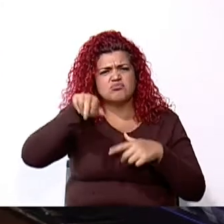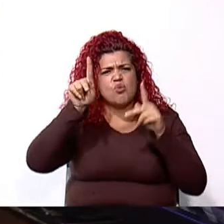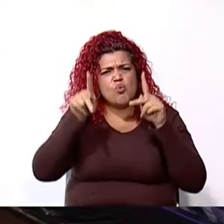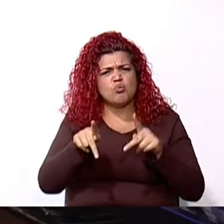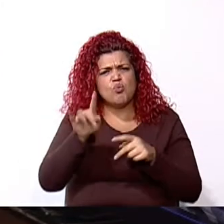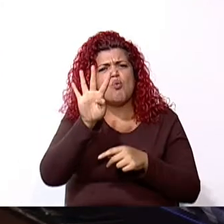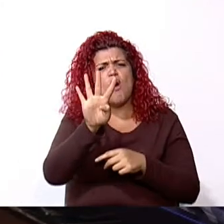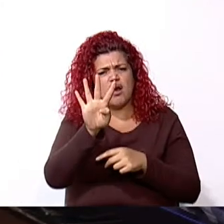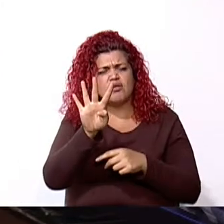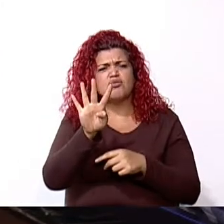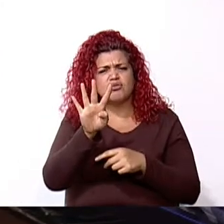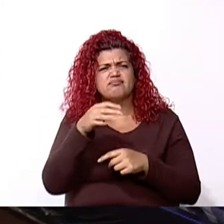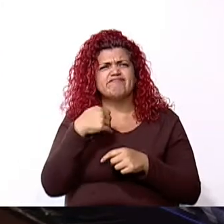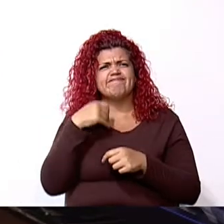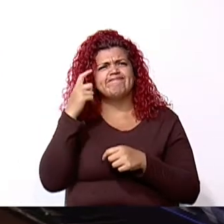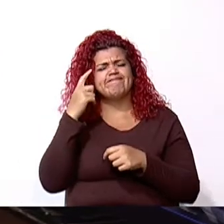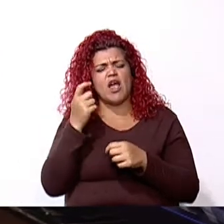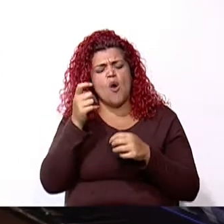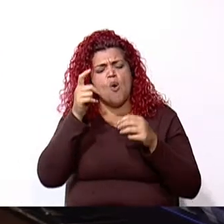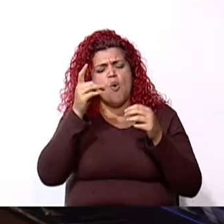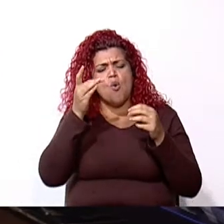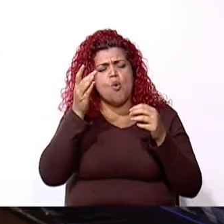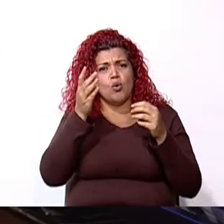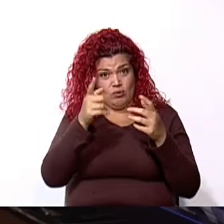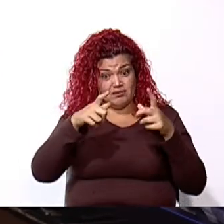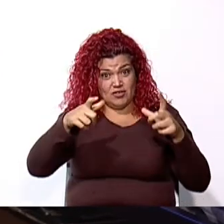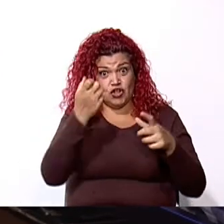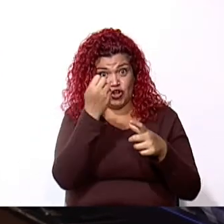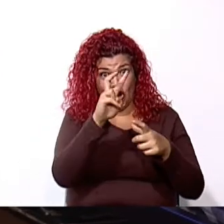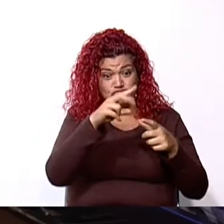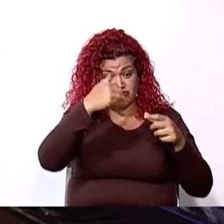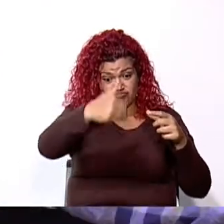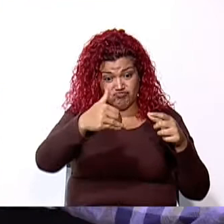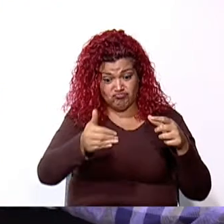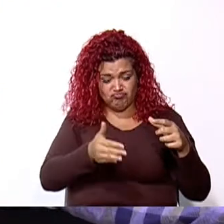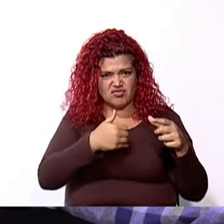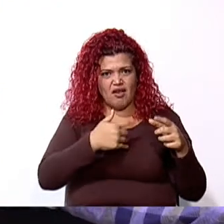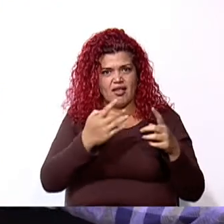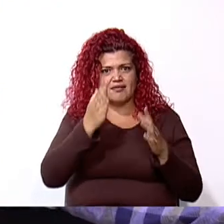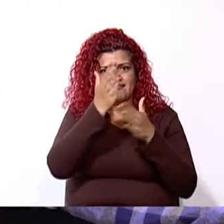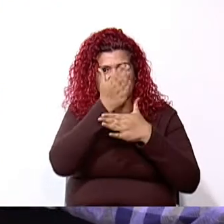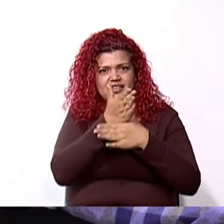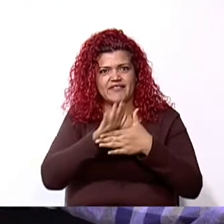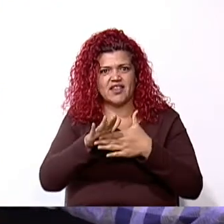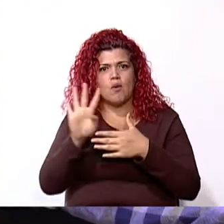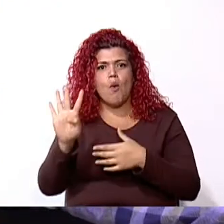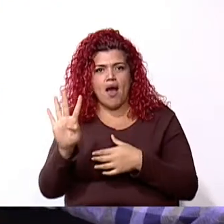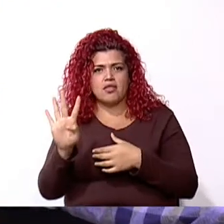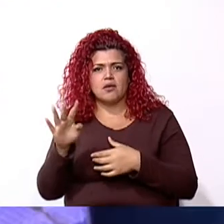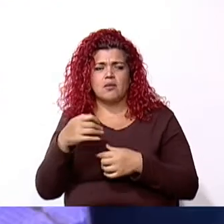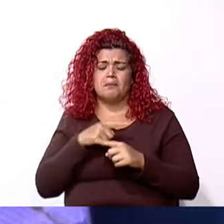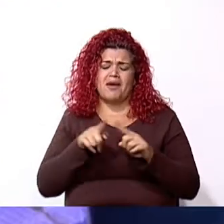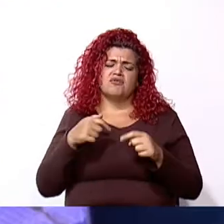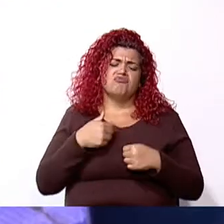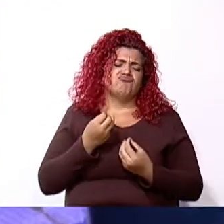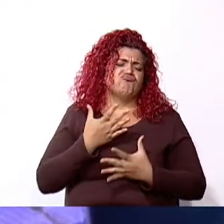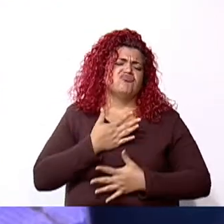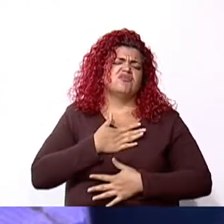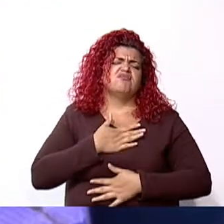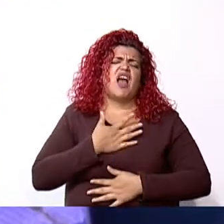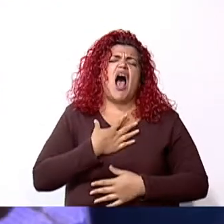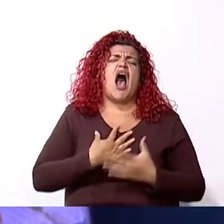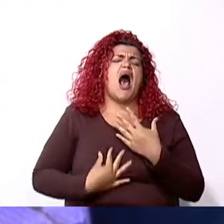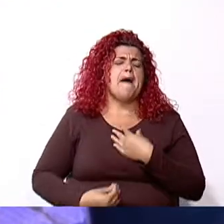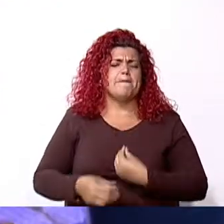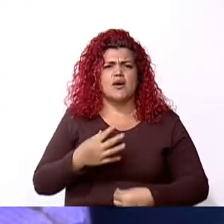personas. Entonces, la pizza de 12 pedazos la tengo que dividir entre 4. Ay, pero yo tengo demasiada hambre.